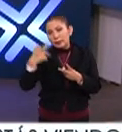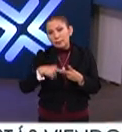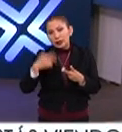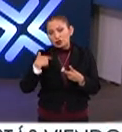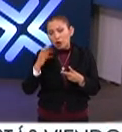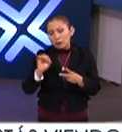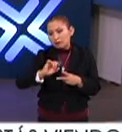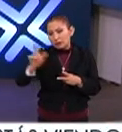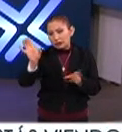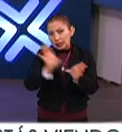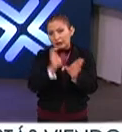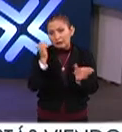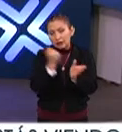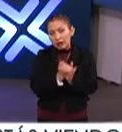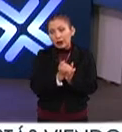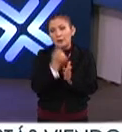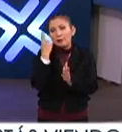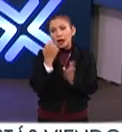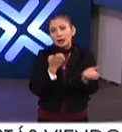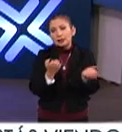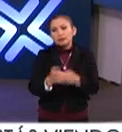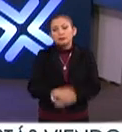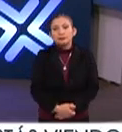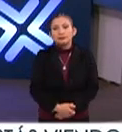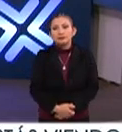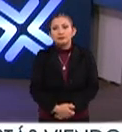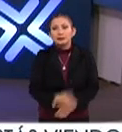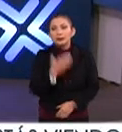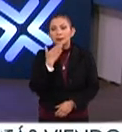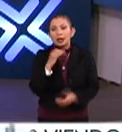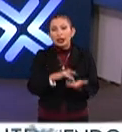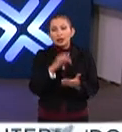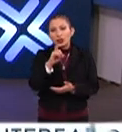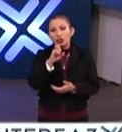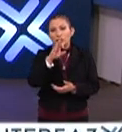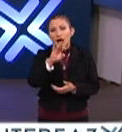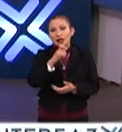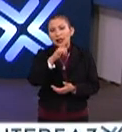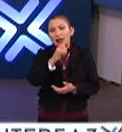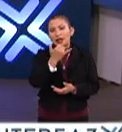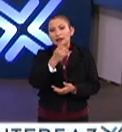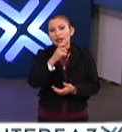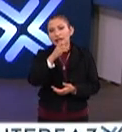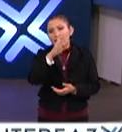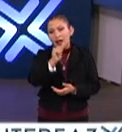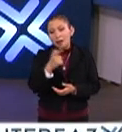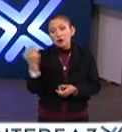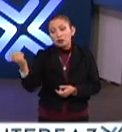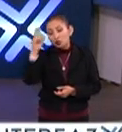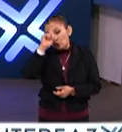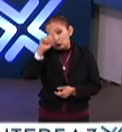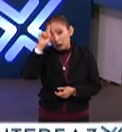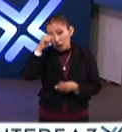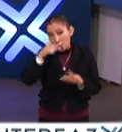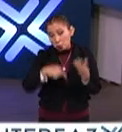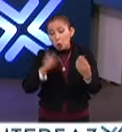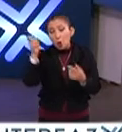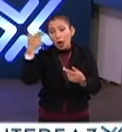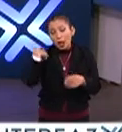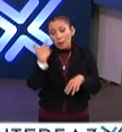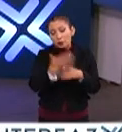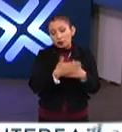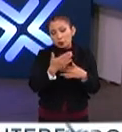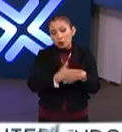persona calificada o certificada en prescripción de ejercicio. Muy bien, gracias doctora Angélica Yadira Palacios por estas recomendaciones. Ojalá nos